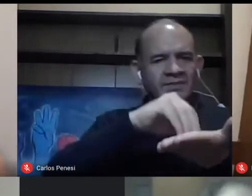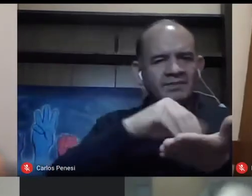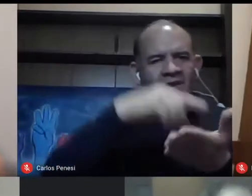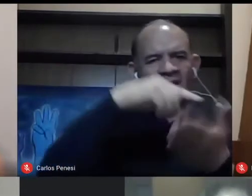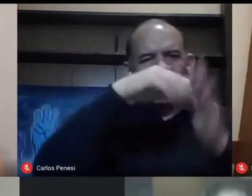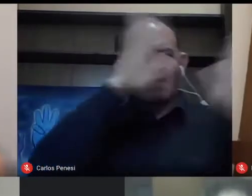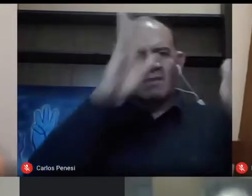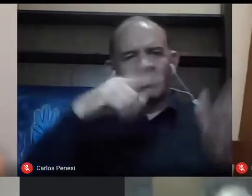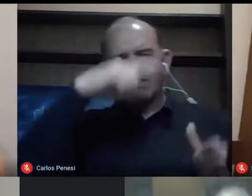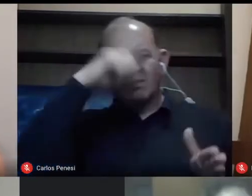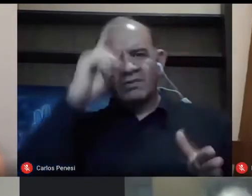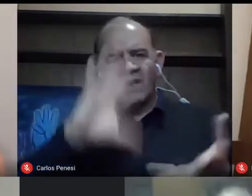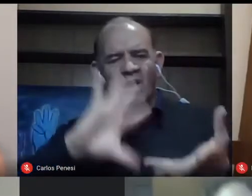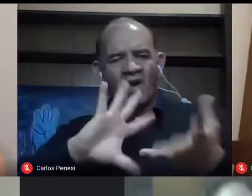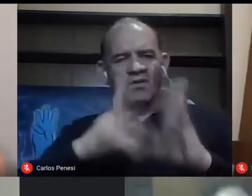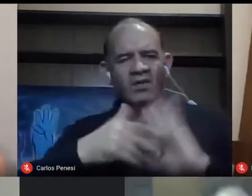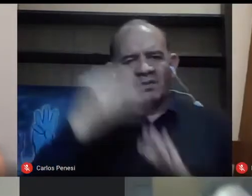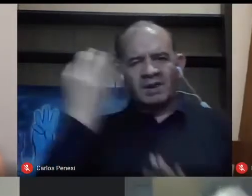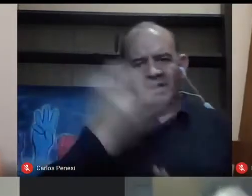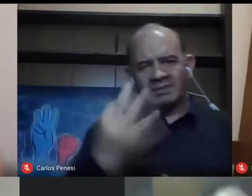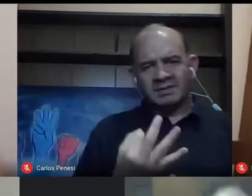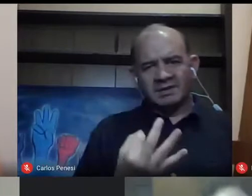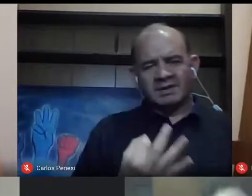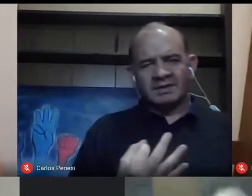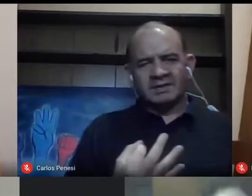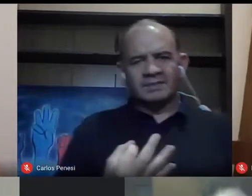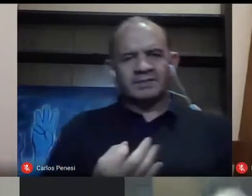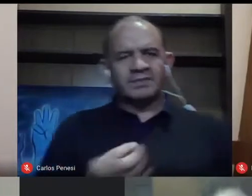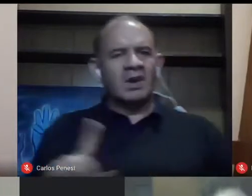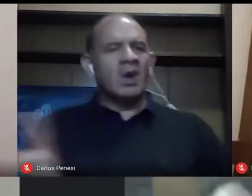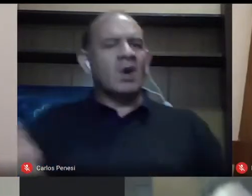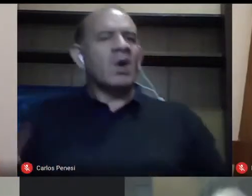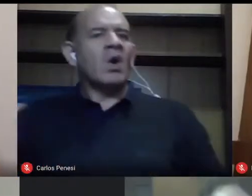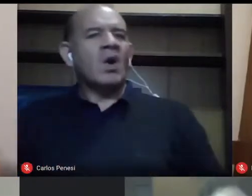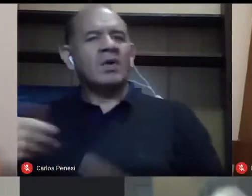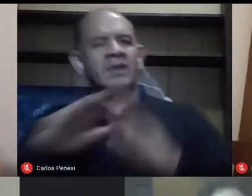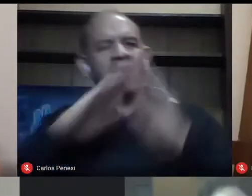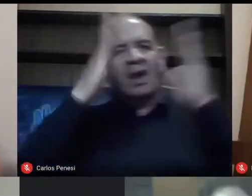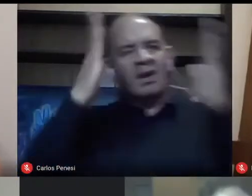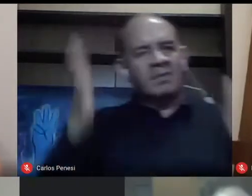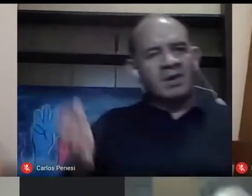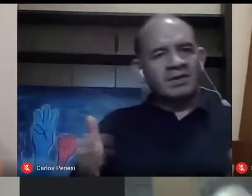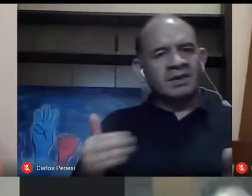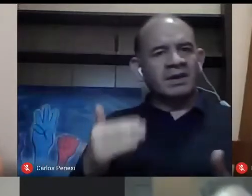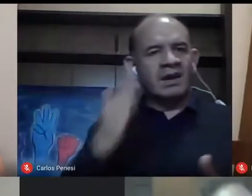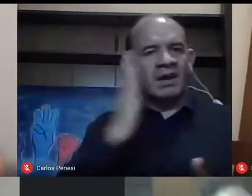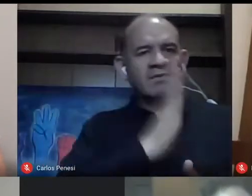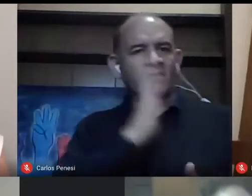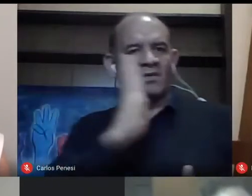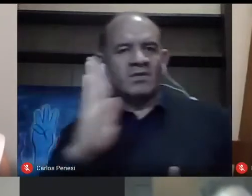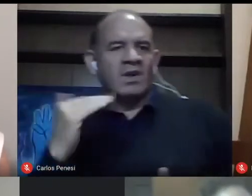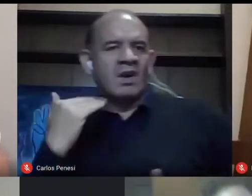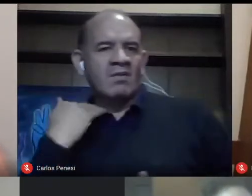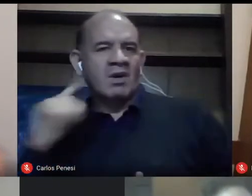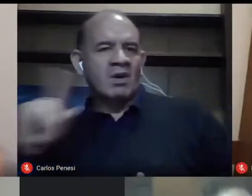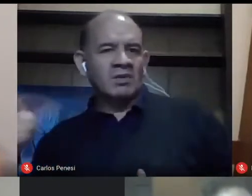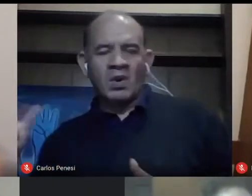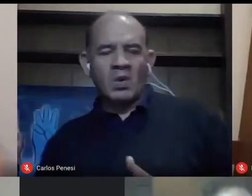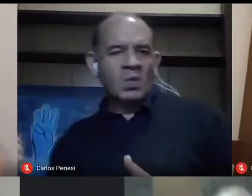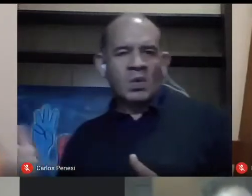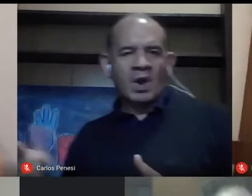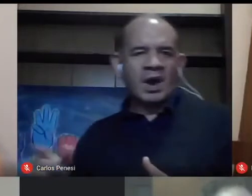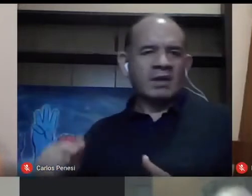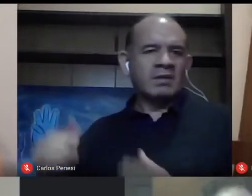una estructura que, por supuesto, no tienen todas las bibliotecas ni todas las entidades autorizadas en el marco del